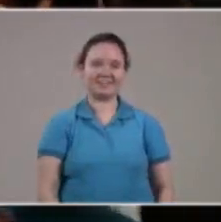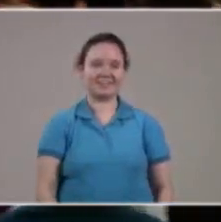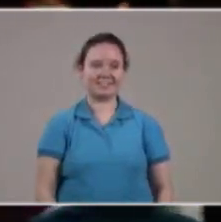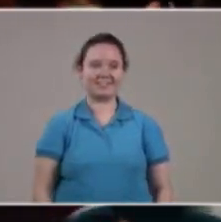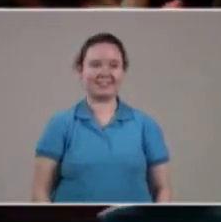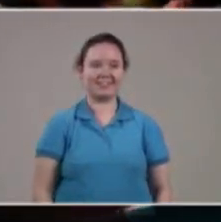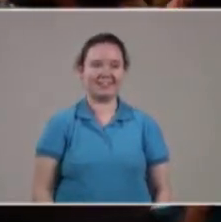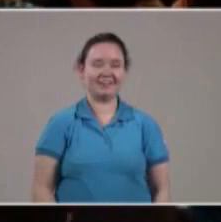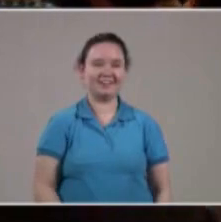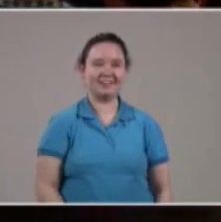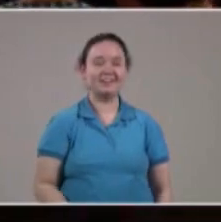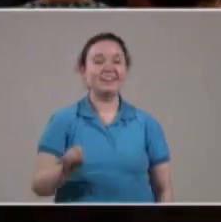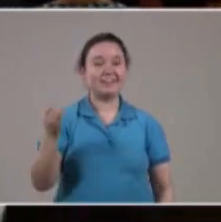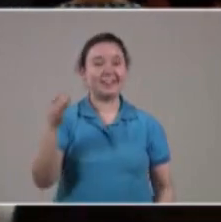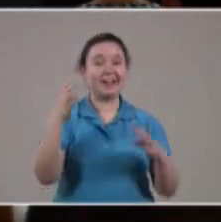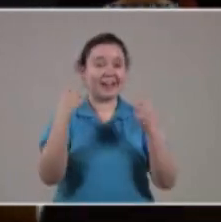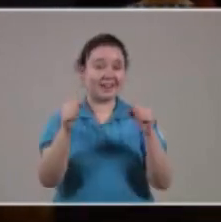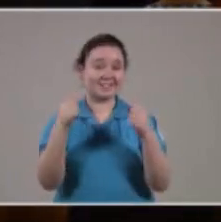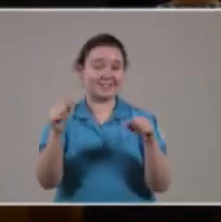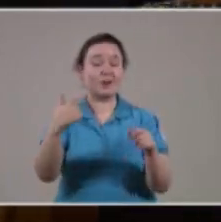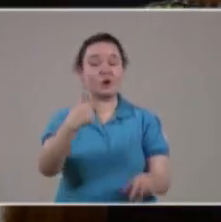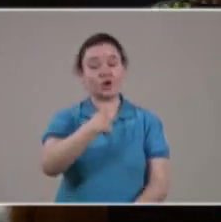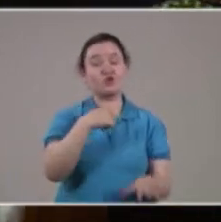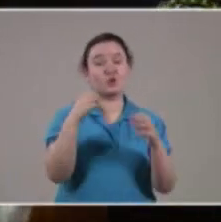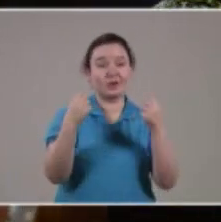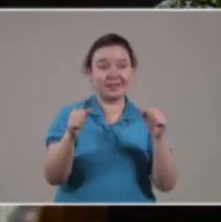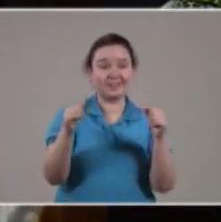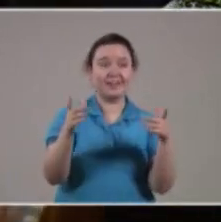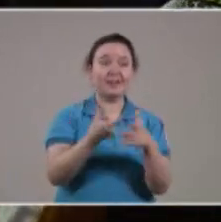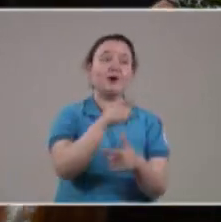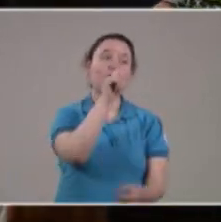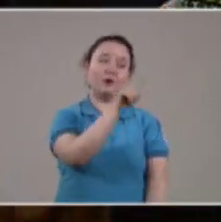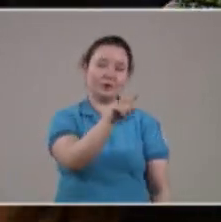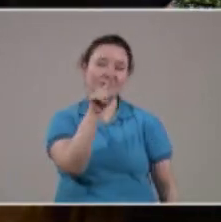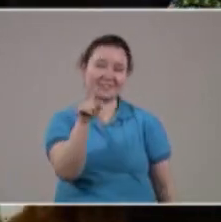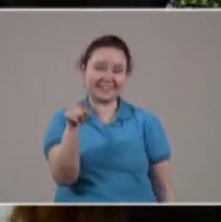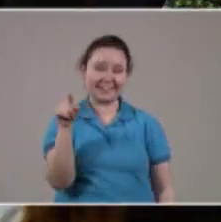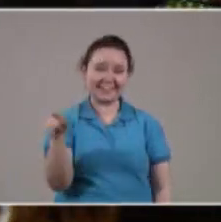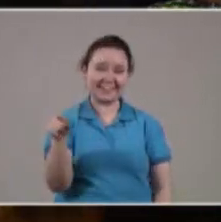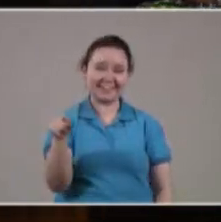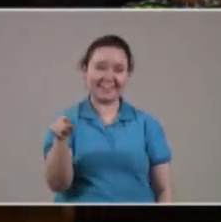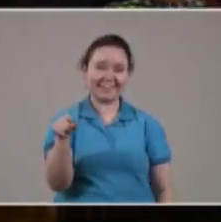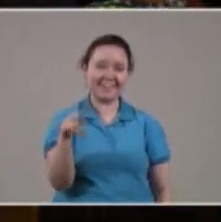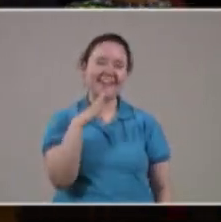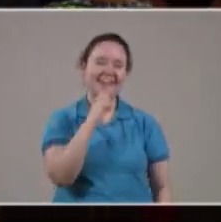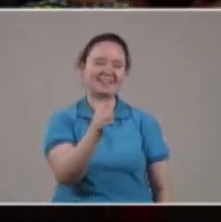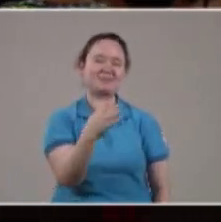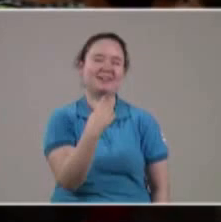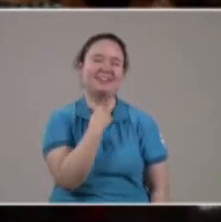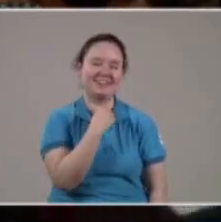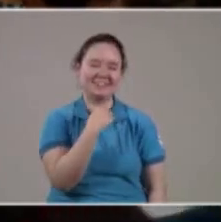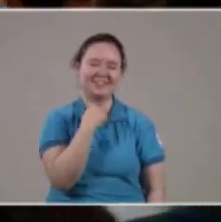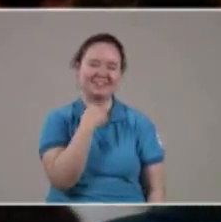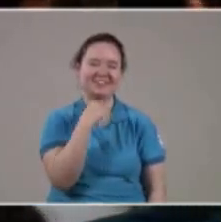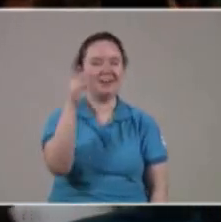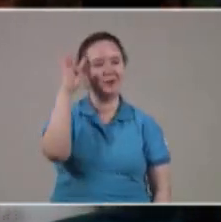que hacer lo que hice con ustedes es un peligro.